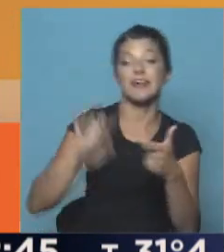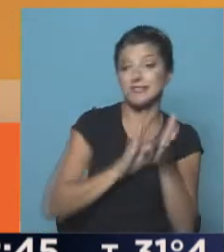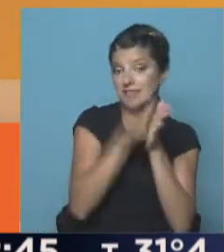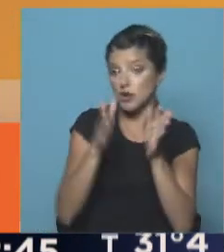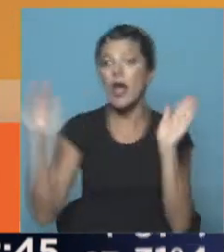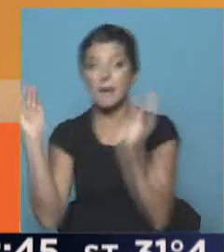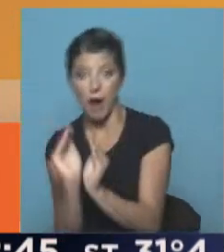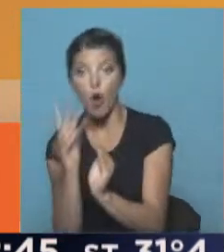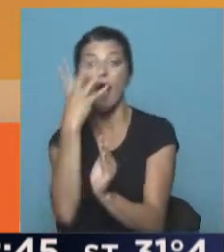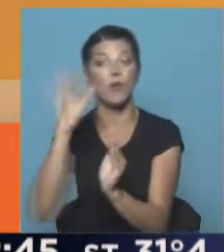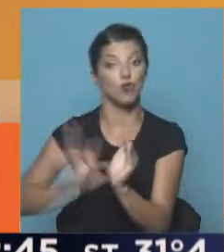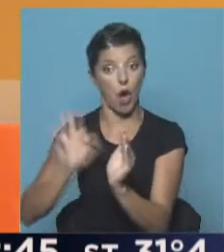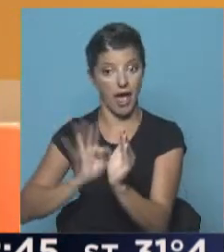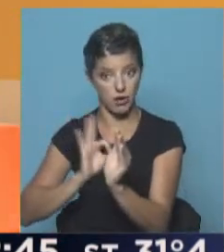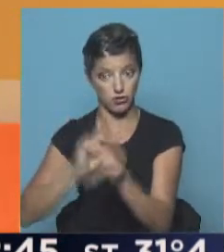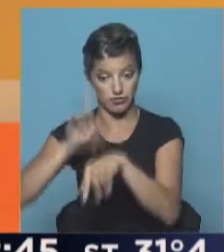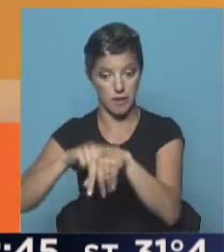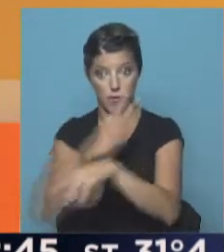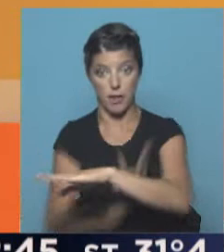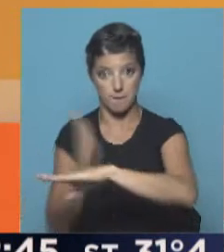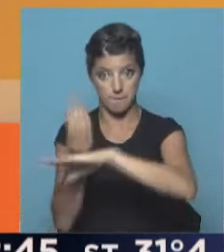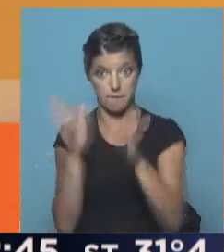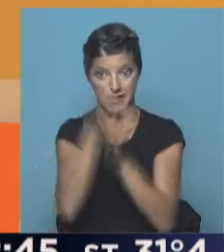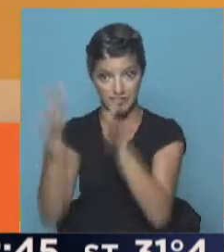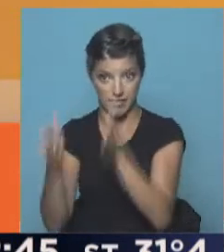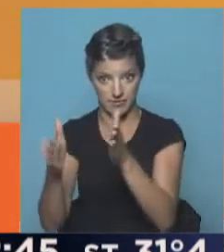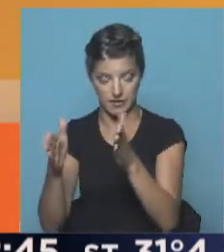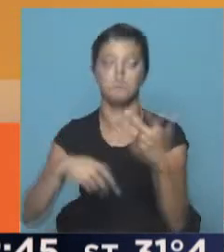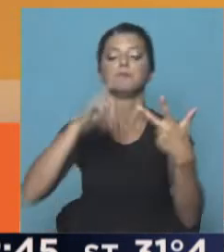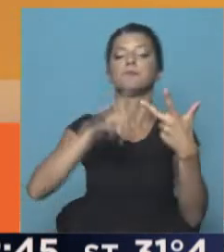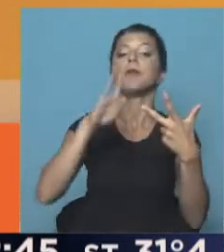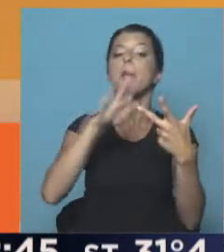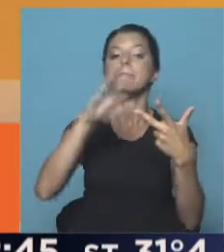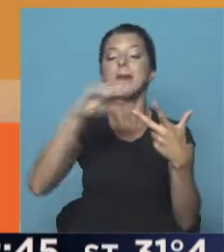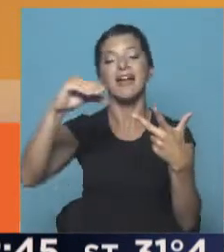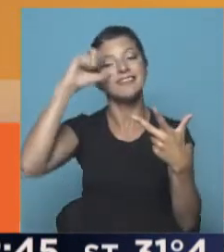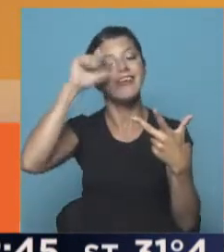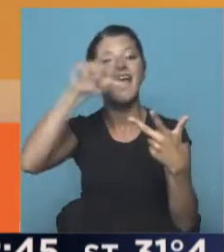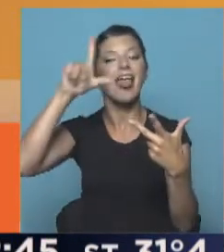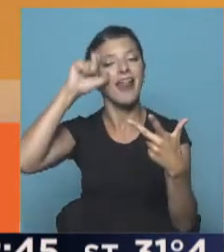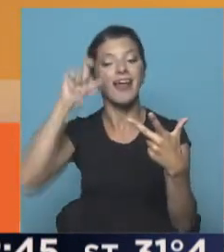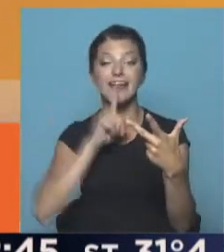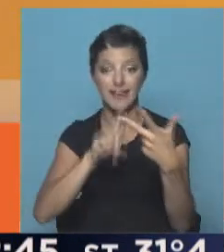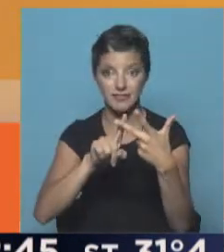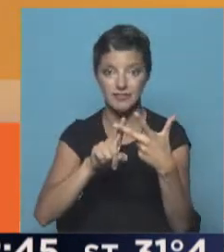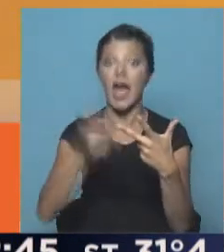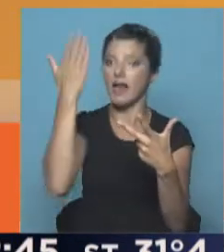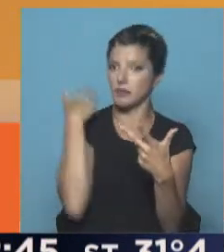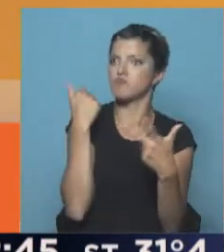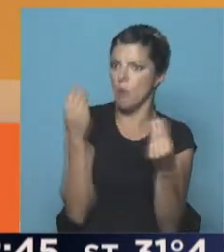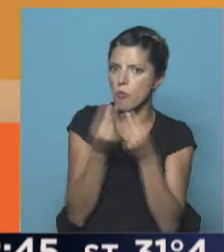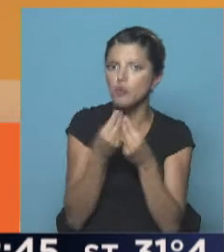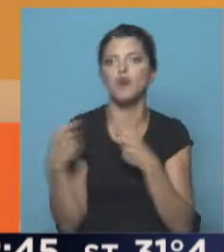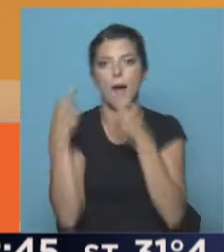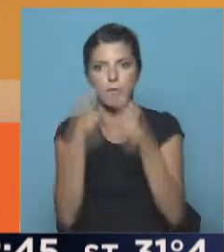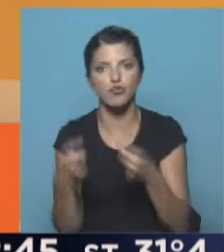años y bachelet en su primer mandato era una gran esperanza y realmente tuvo es cifras que la compañía del one mochis él